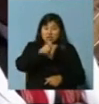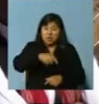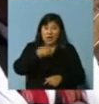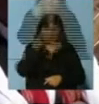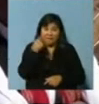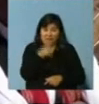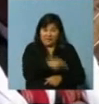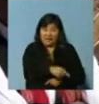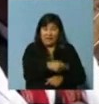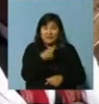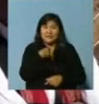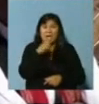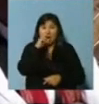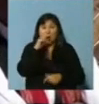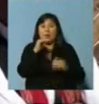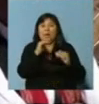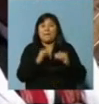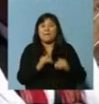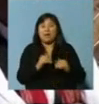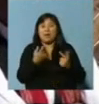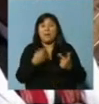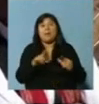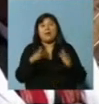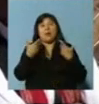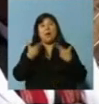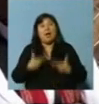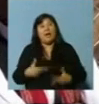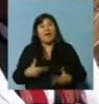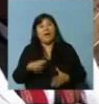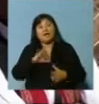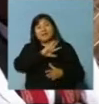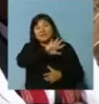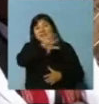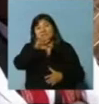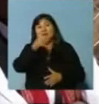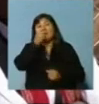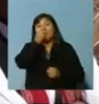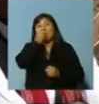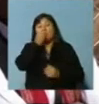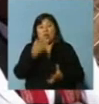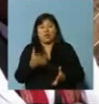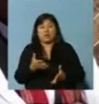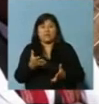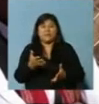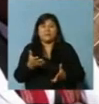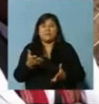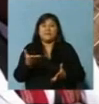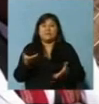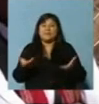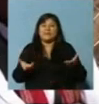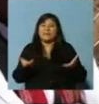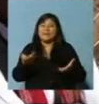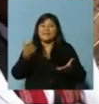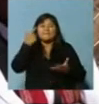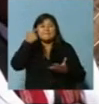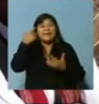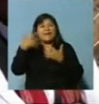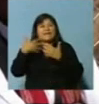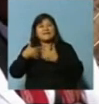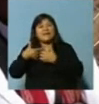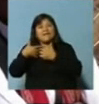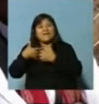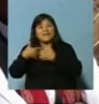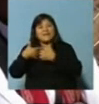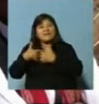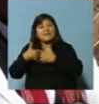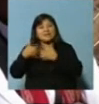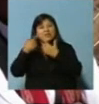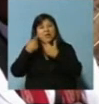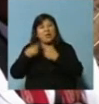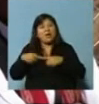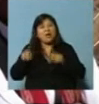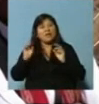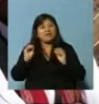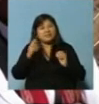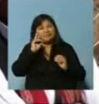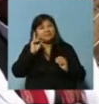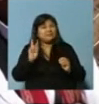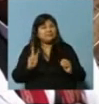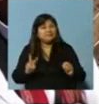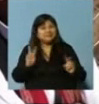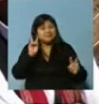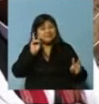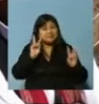comodidades, pero de nuevo, en un paraíso. Entonces, realmente uno tiene que reflexionar y ver